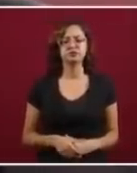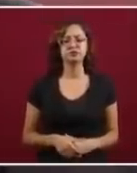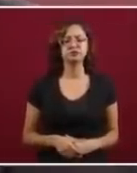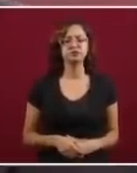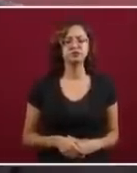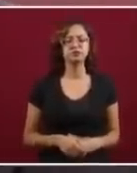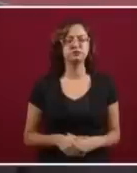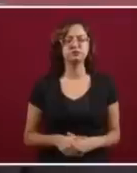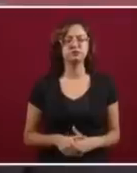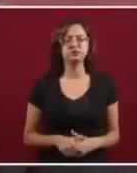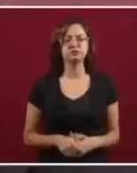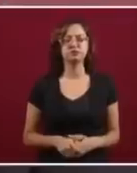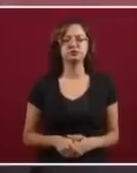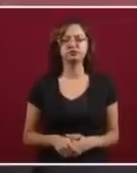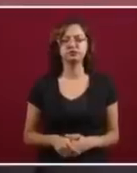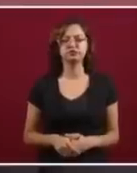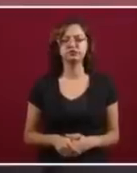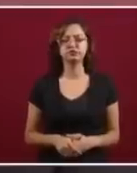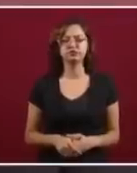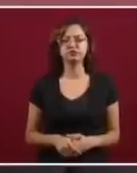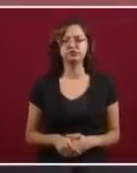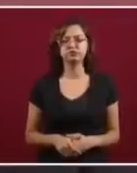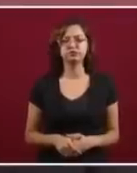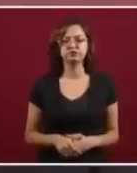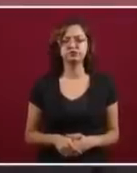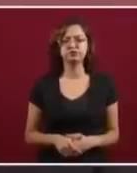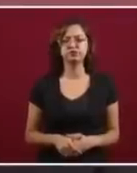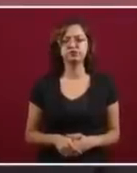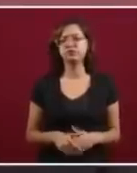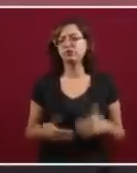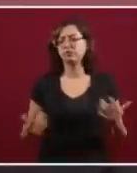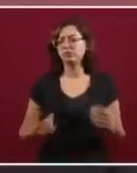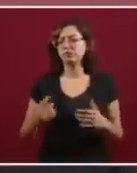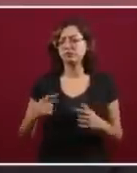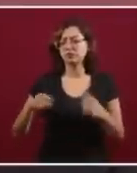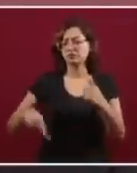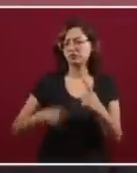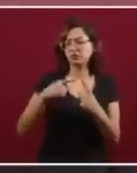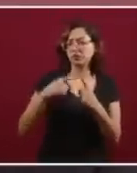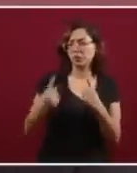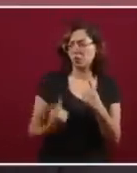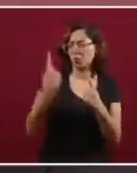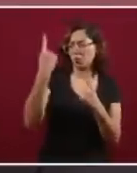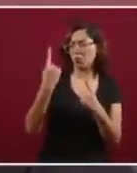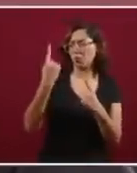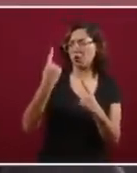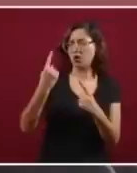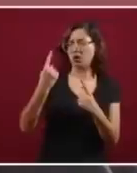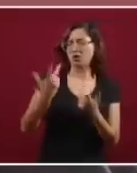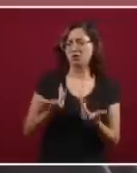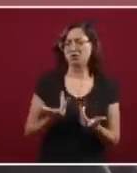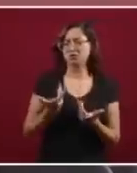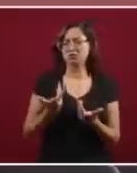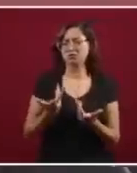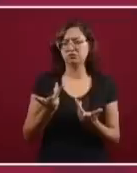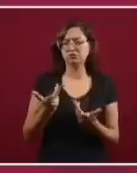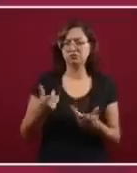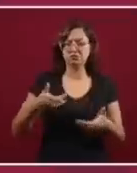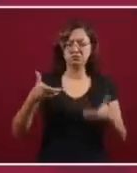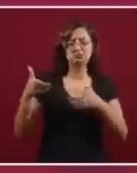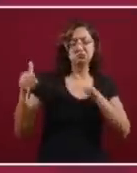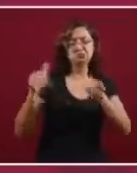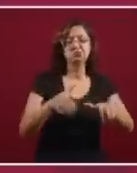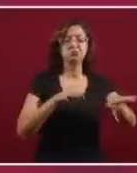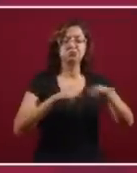s la única opción el trabajar como al com